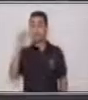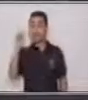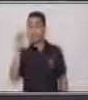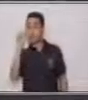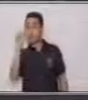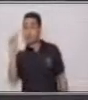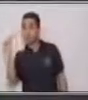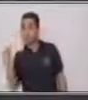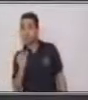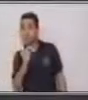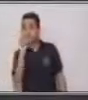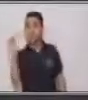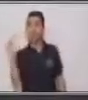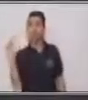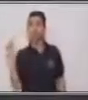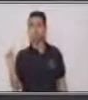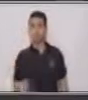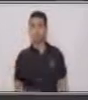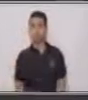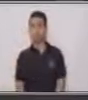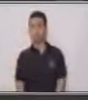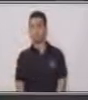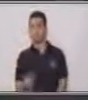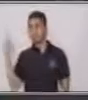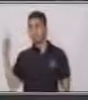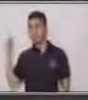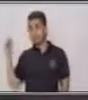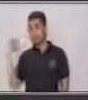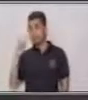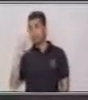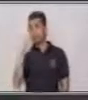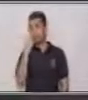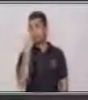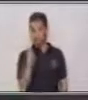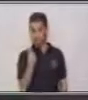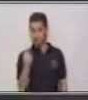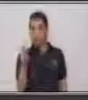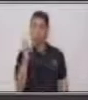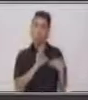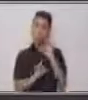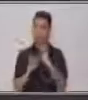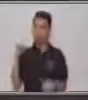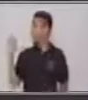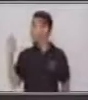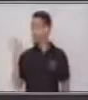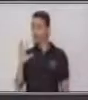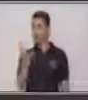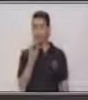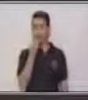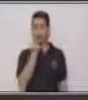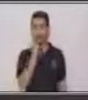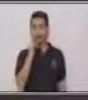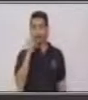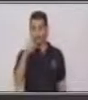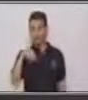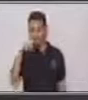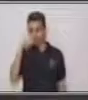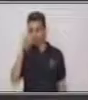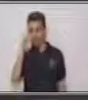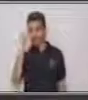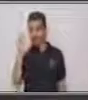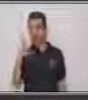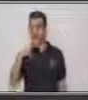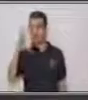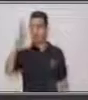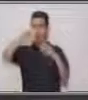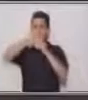pequeños. Esta unidad o este entero está representando 100 cuadrados. Y a esto